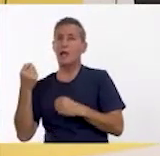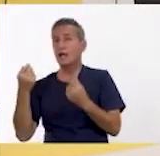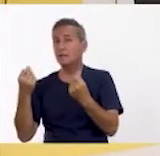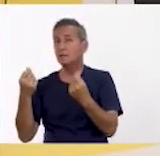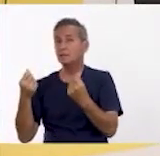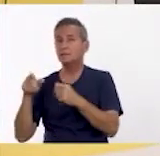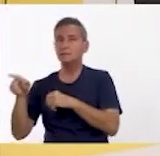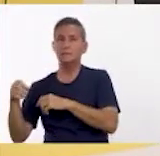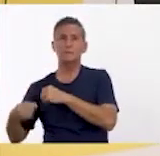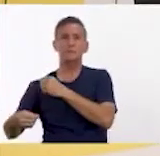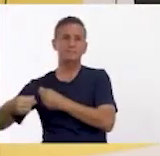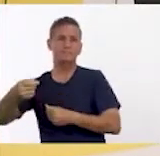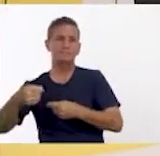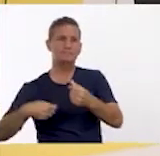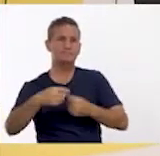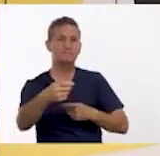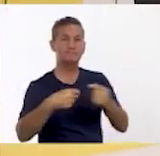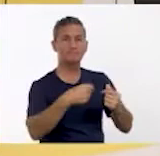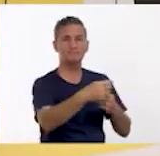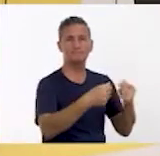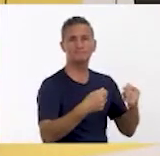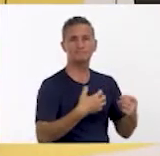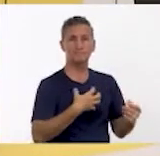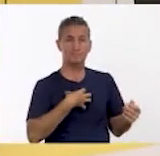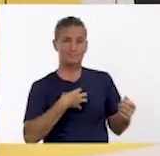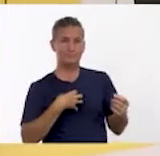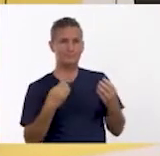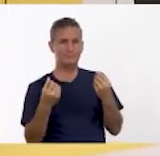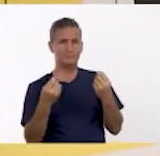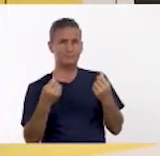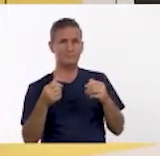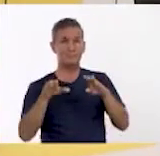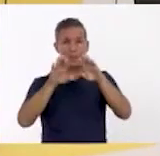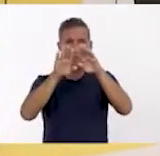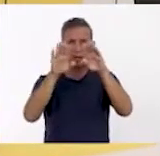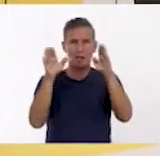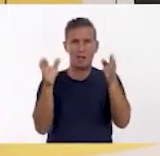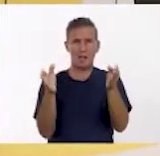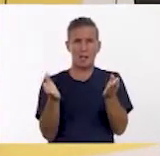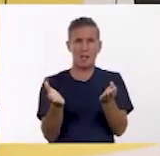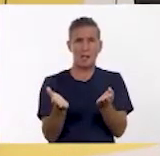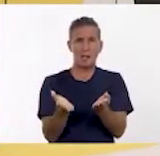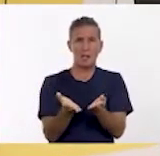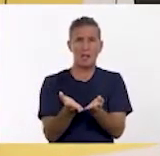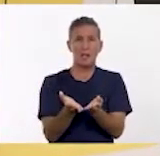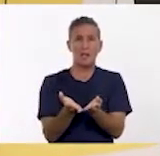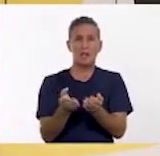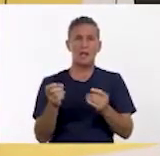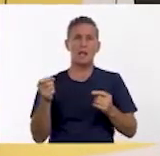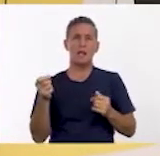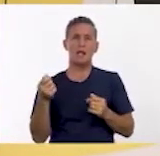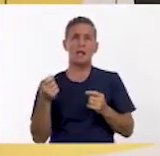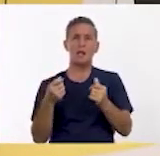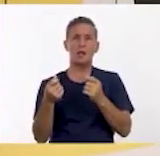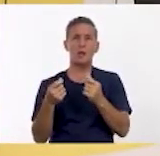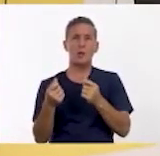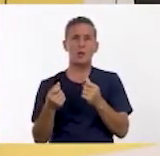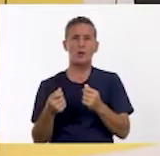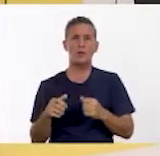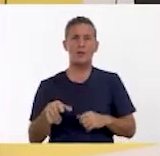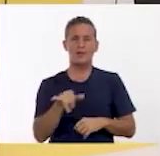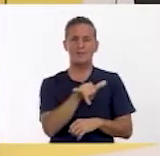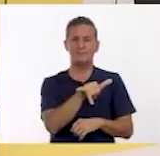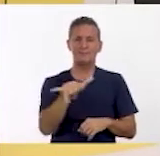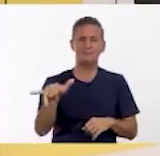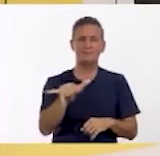altos precios. De ahí que hablemos que cuando estemos refiriéndonos a la economía mundial, a un intercambio